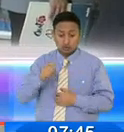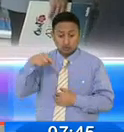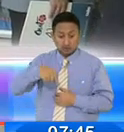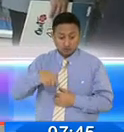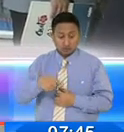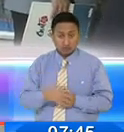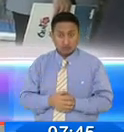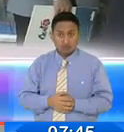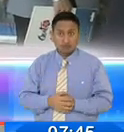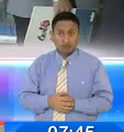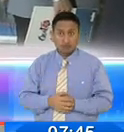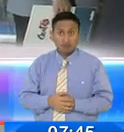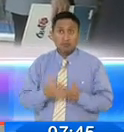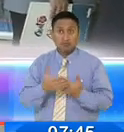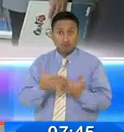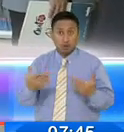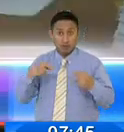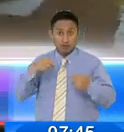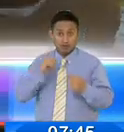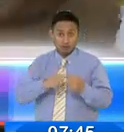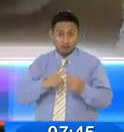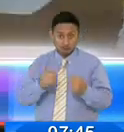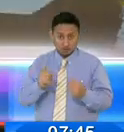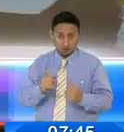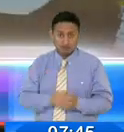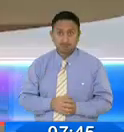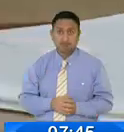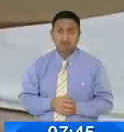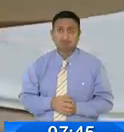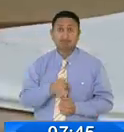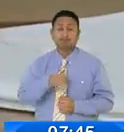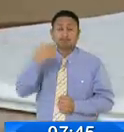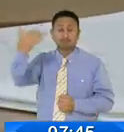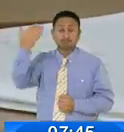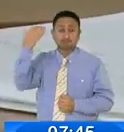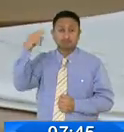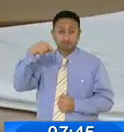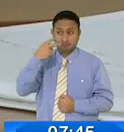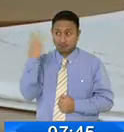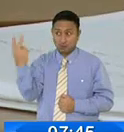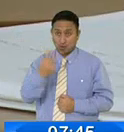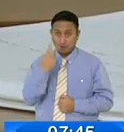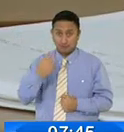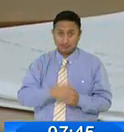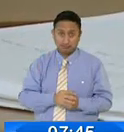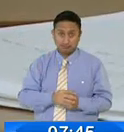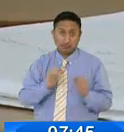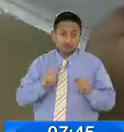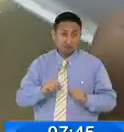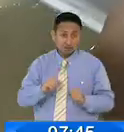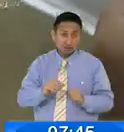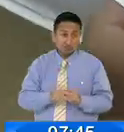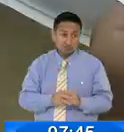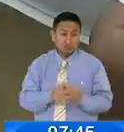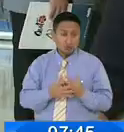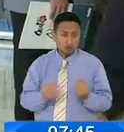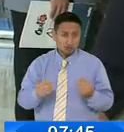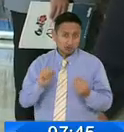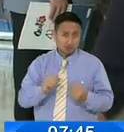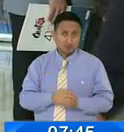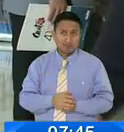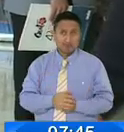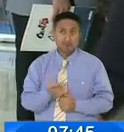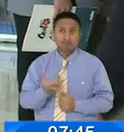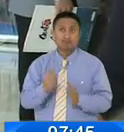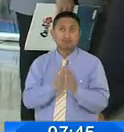para hacer obra en la ciudad. El burgomaestre capitalino, frente al panorama, afirma que pueden existir soluciones. Y lo que pedimos